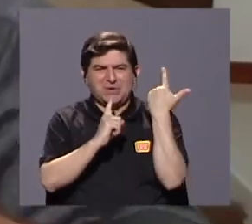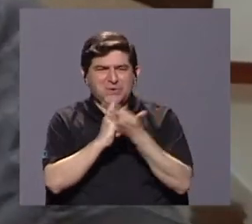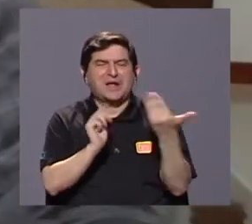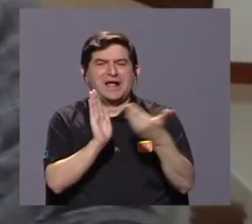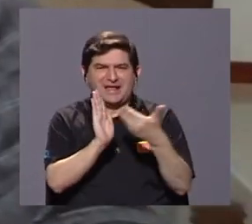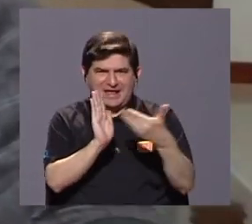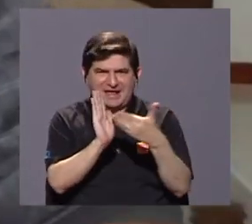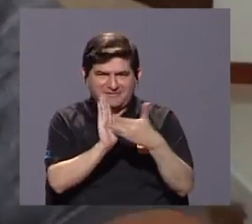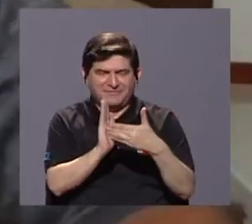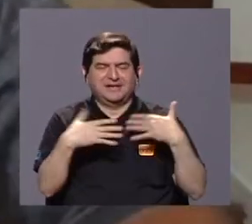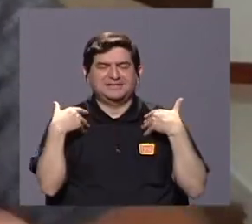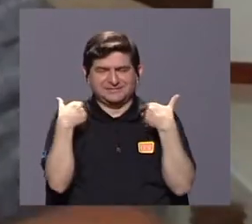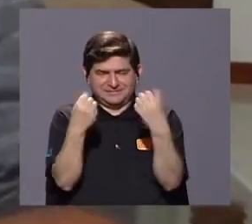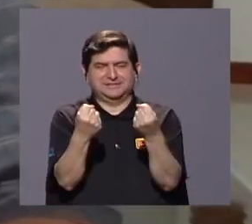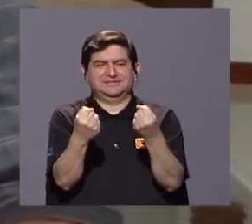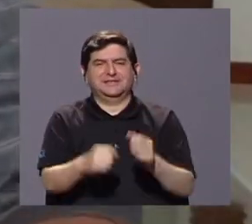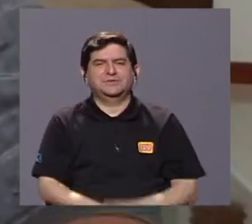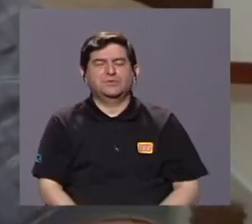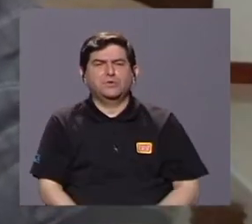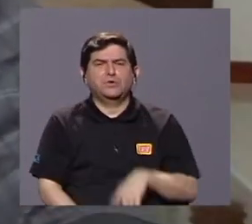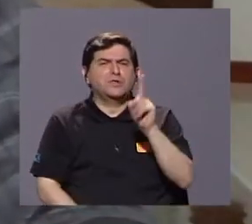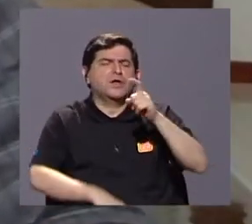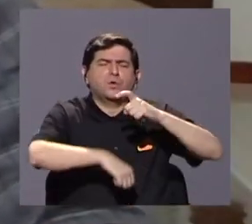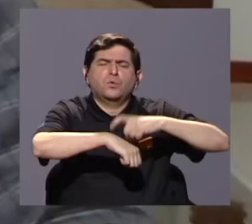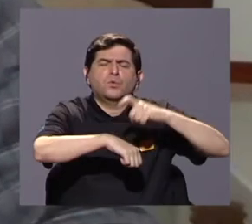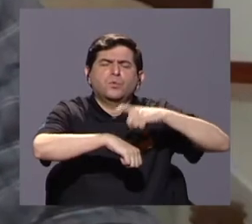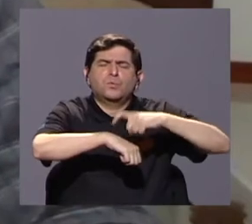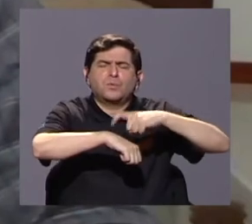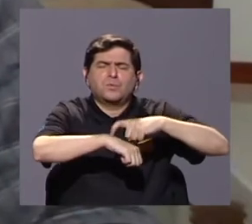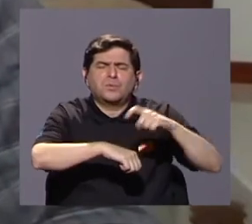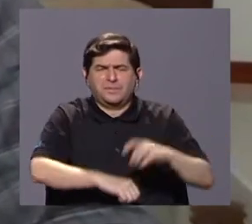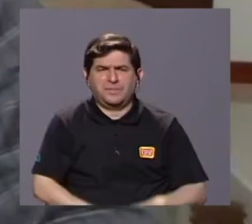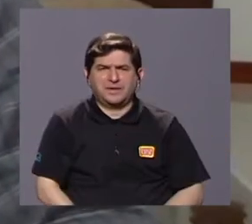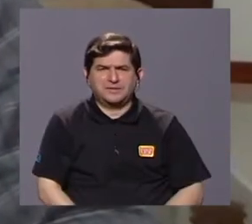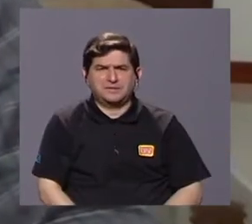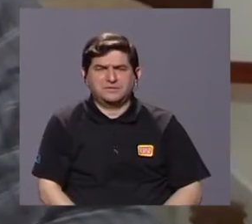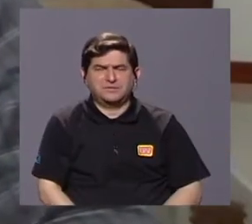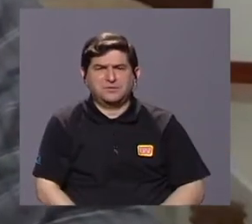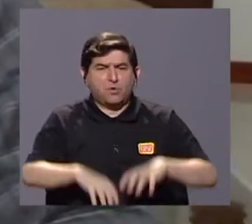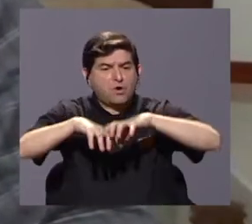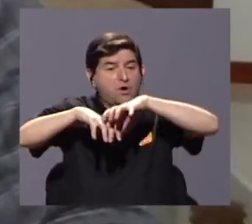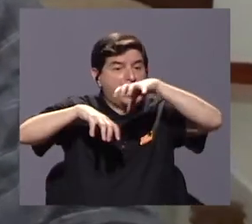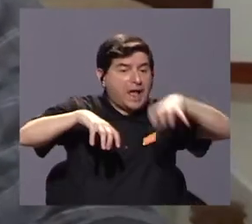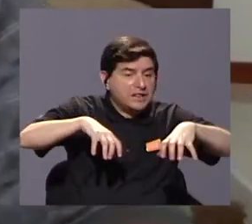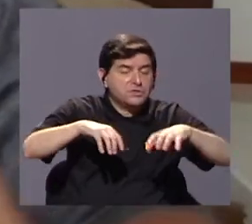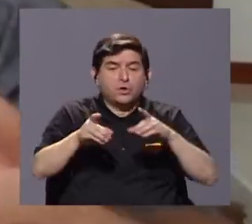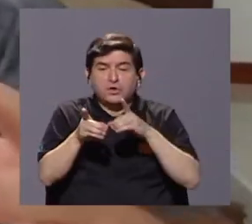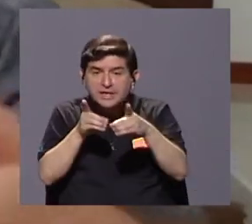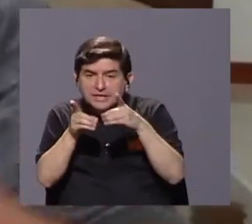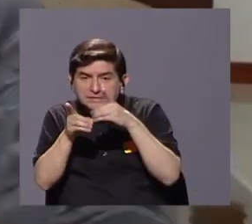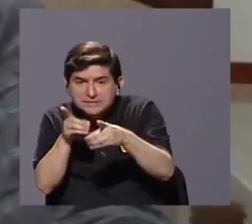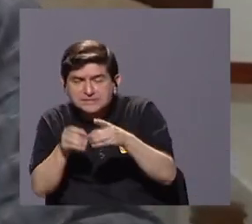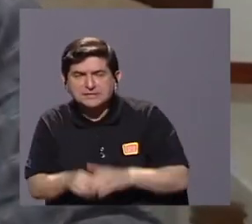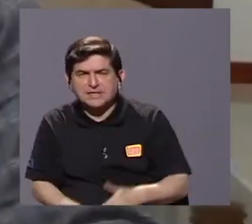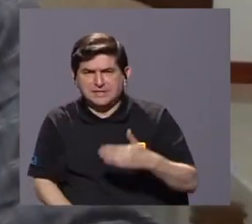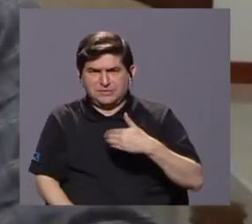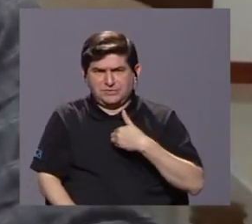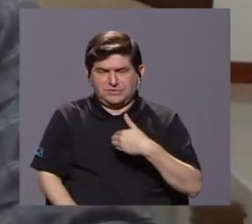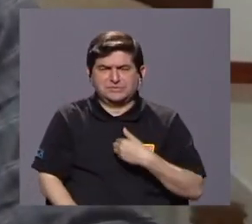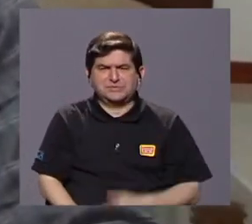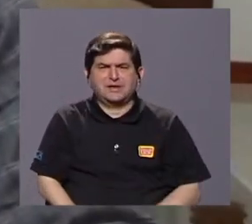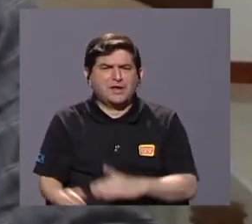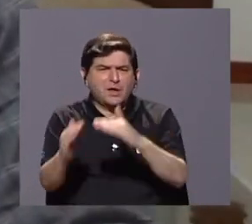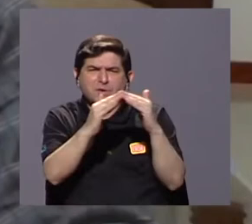afecta también en salud, y por eso en un determinado momento cantones, distritos con concentración